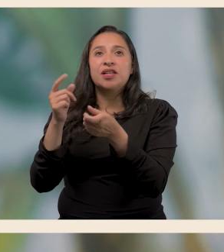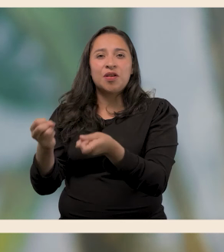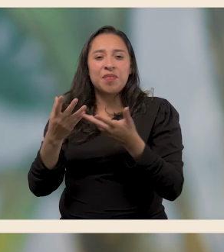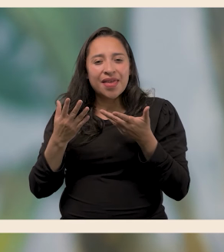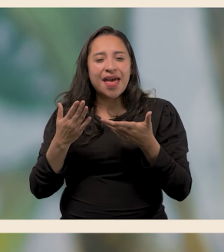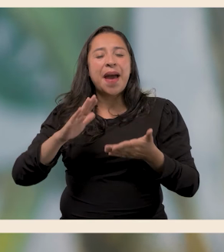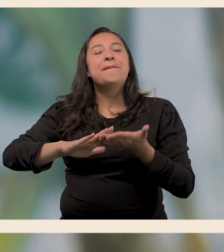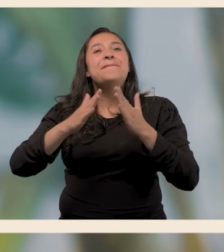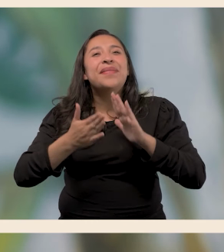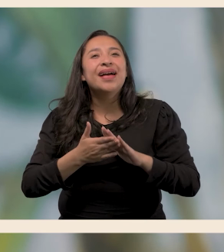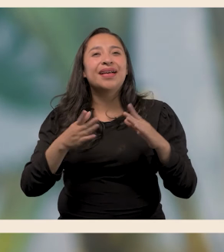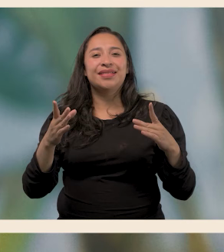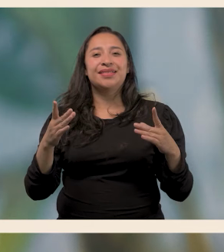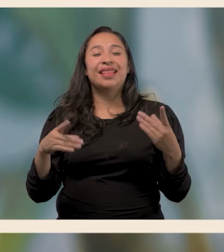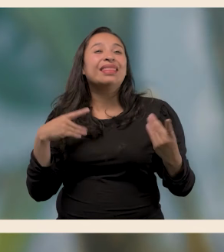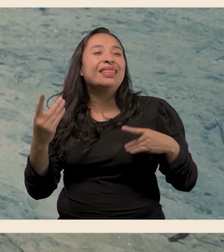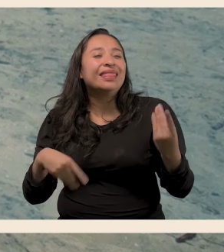Eso es dicha y eso es felicidad.